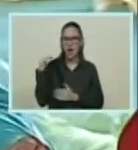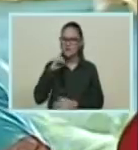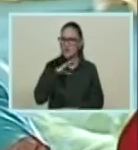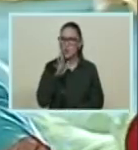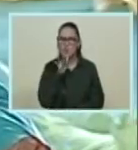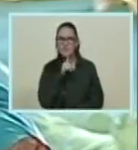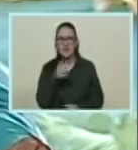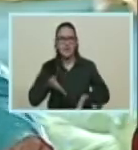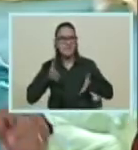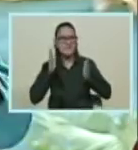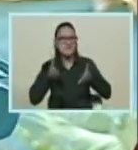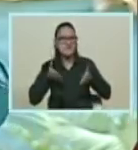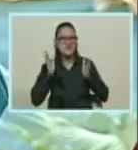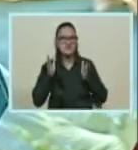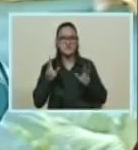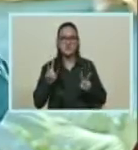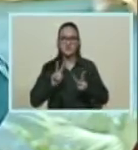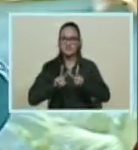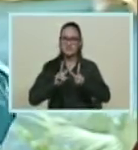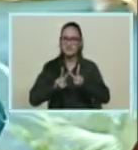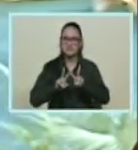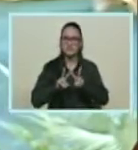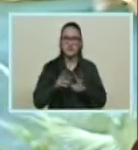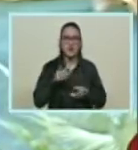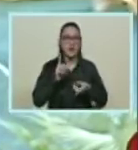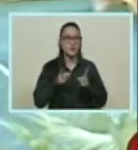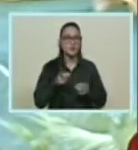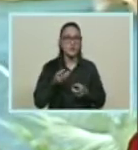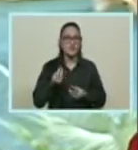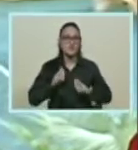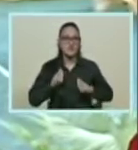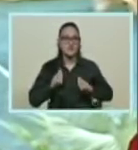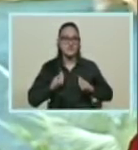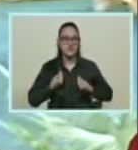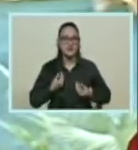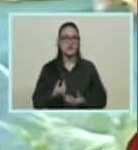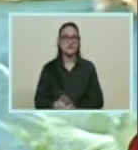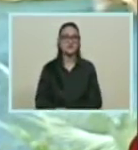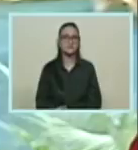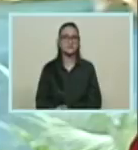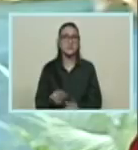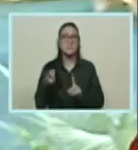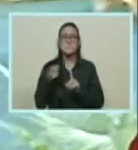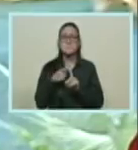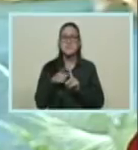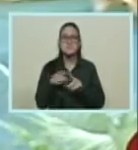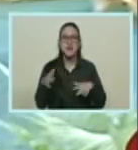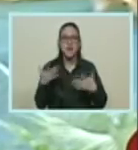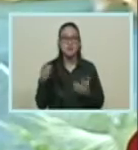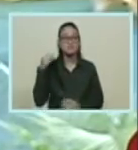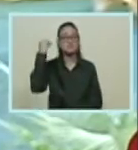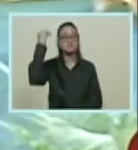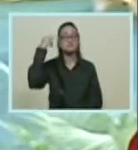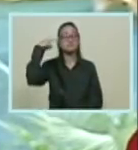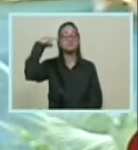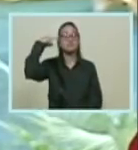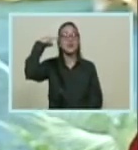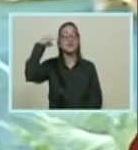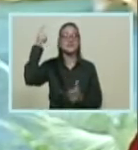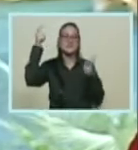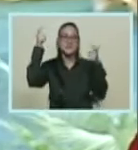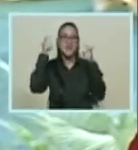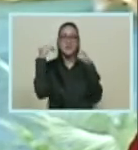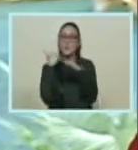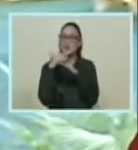aquí, los apartamentos donde algunos de ustedes viven, primero existieron en la mente de Chávez como